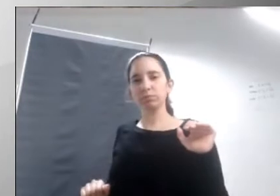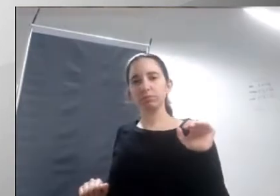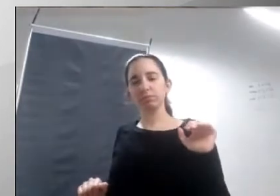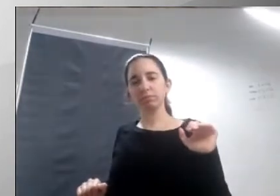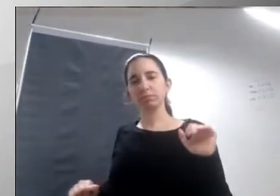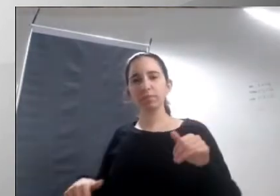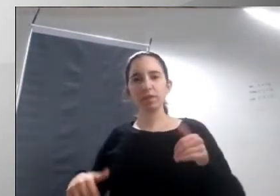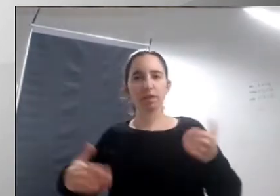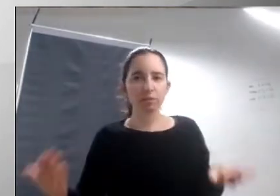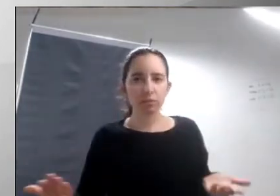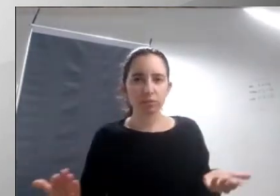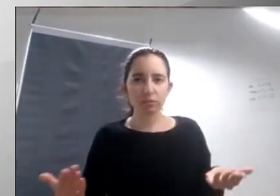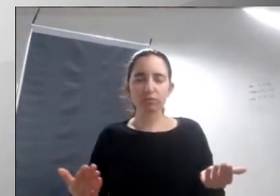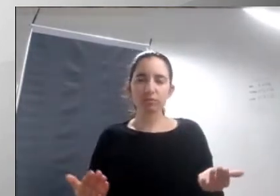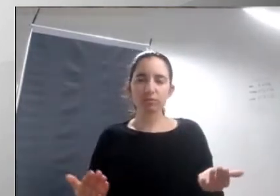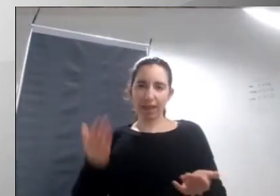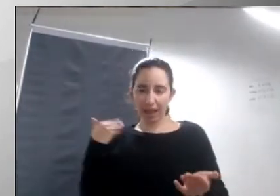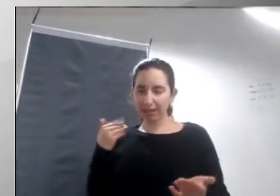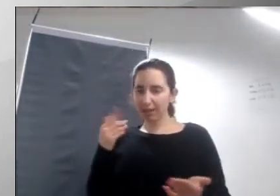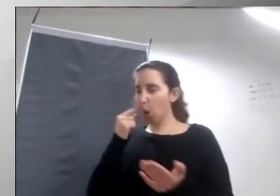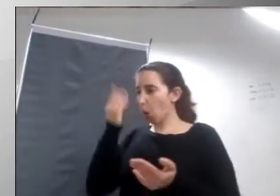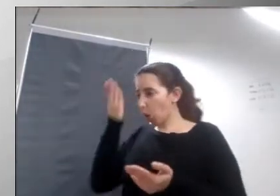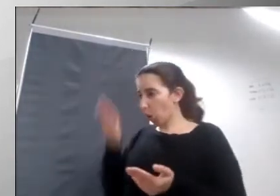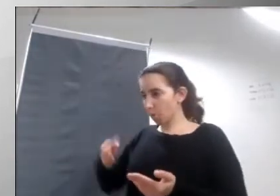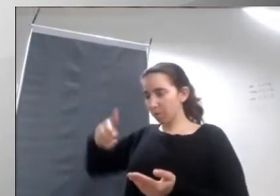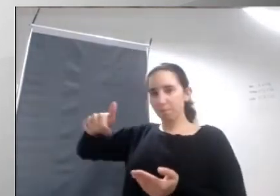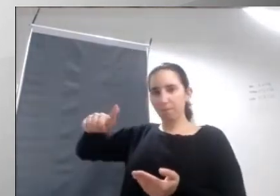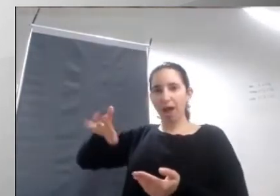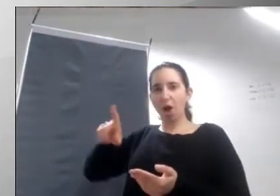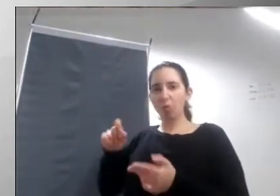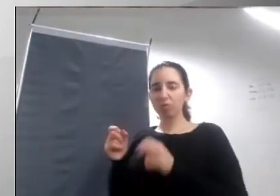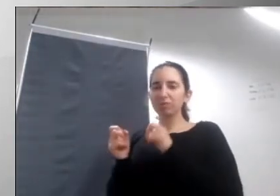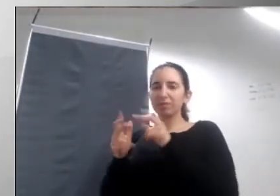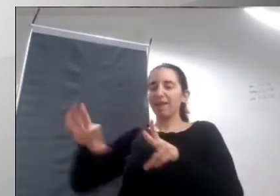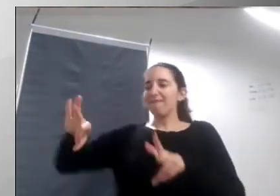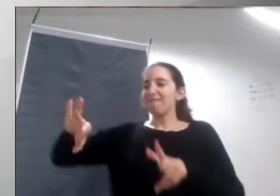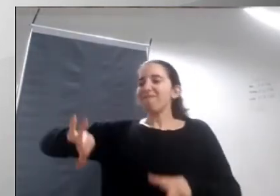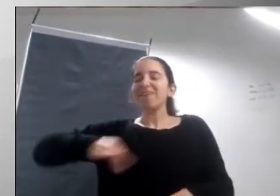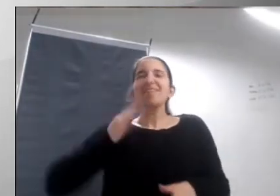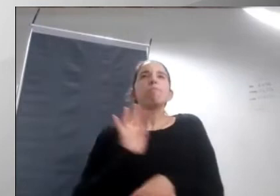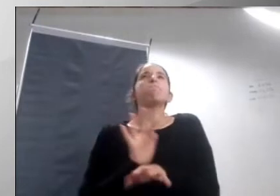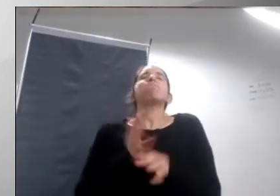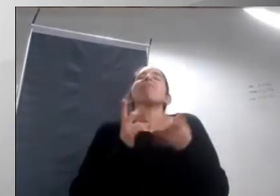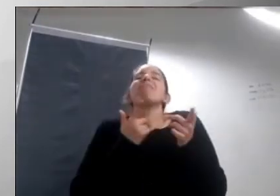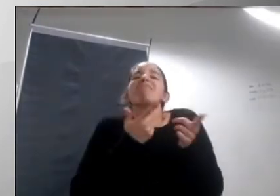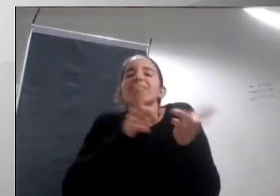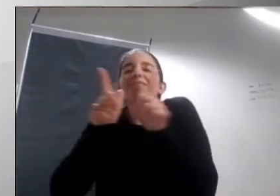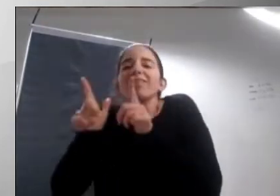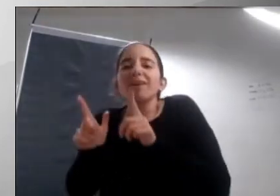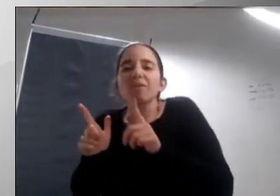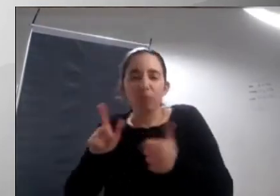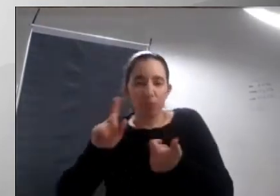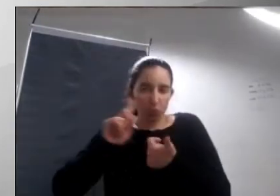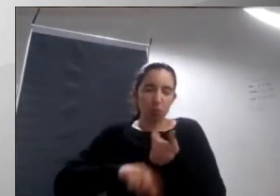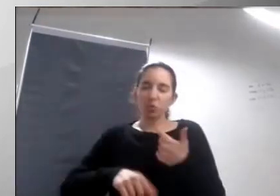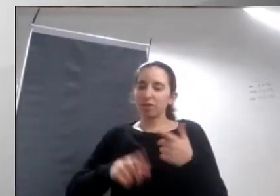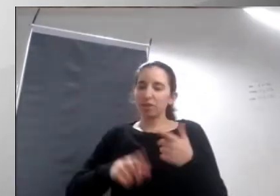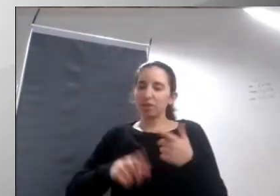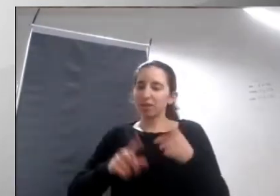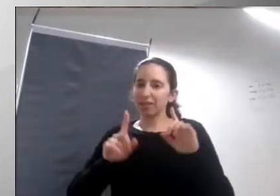como prácticamente lo que describió Mauro, la posibilidad de gozar de la vida, y que no es solamente de